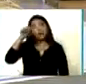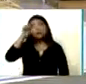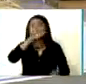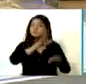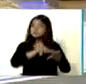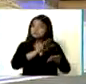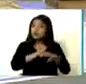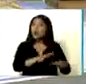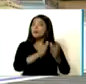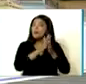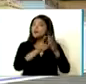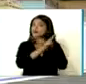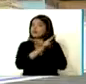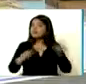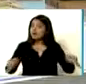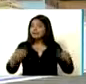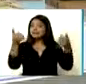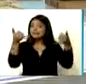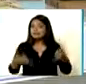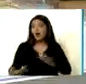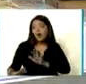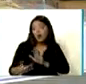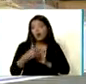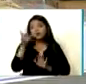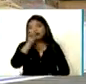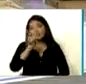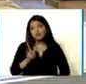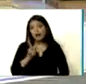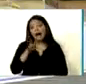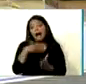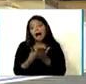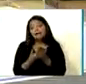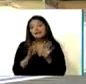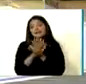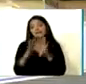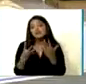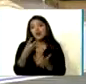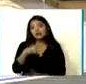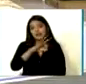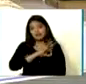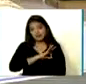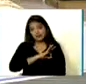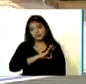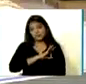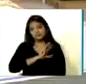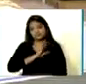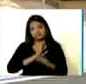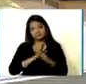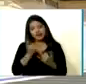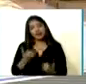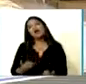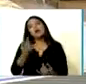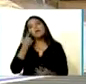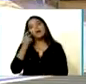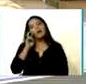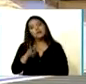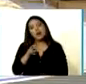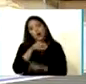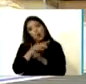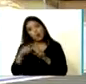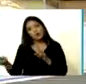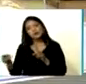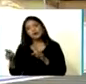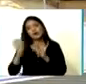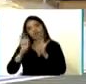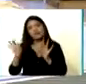Obama, quite el decreto. Ojalá. Que tiene contra nuestro país. Tiene hasta el 19 de enero. Bueno, porque el 20 vamos entonces a ver otras expresiones de la